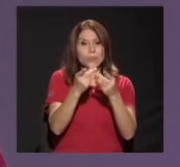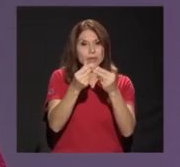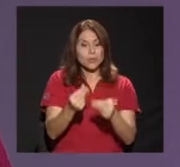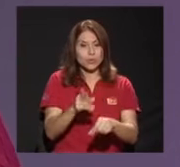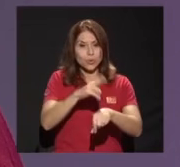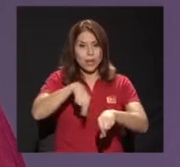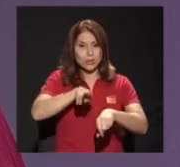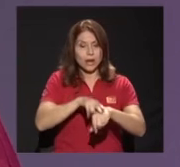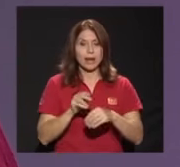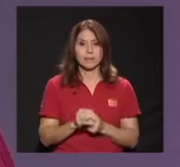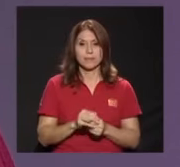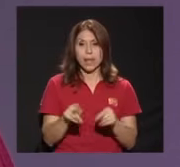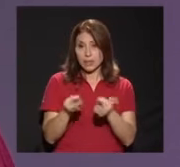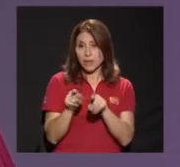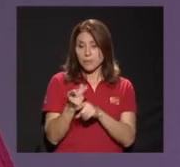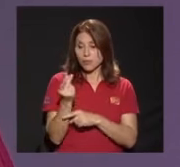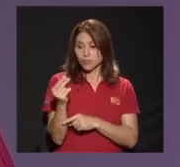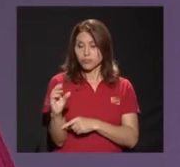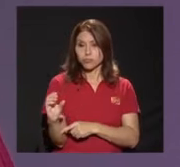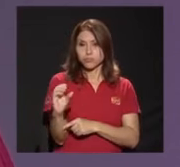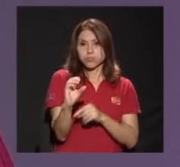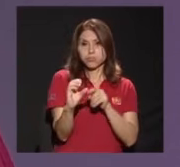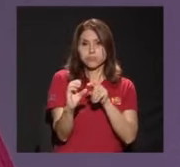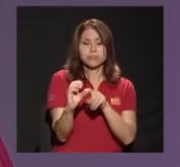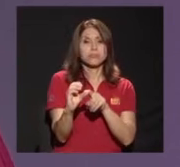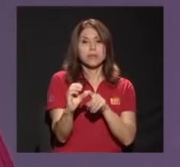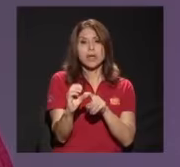Otra parte, bueno, podría ser captada a través de